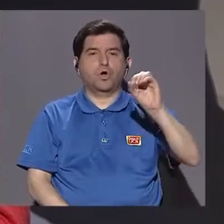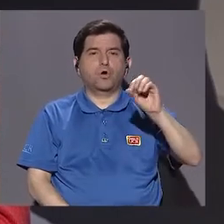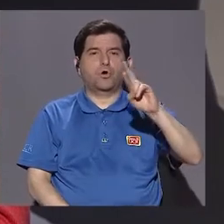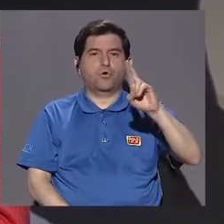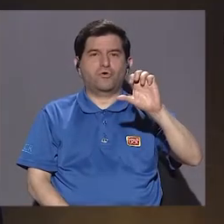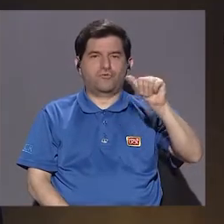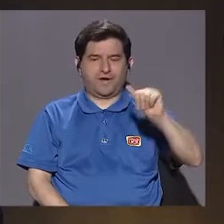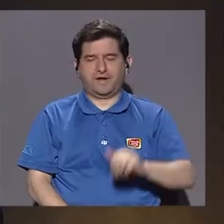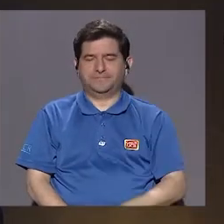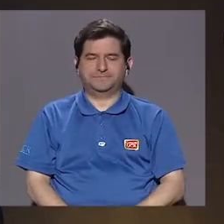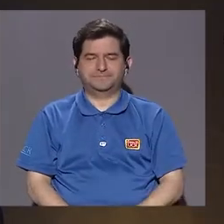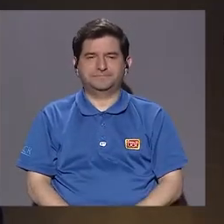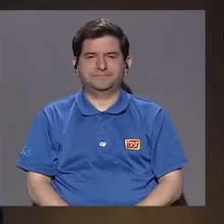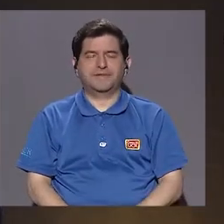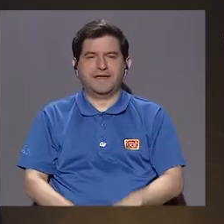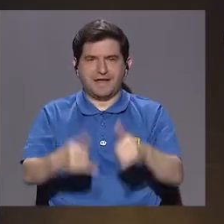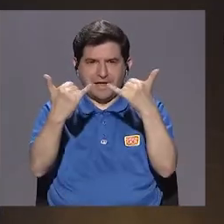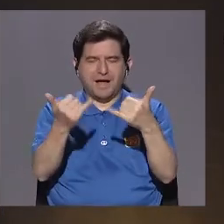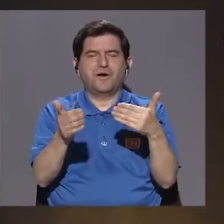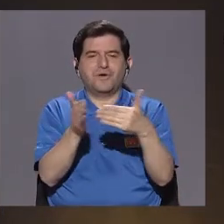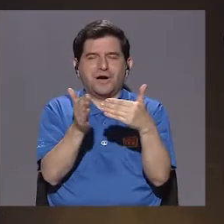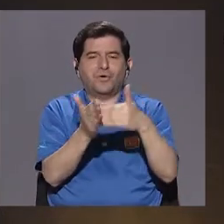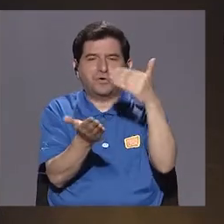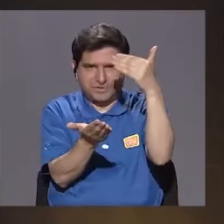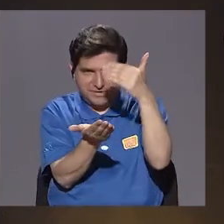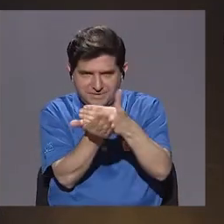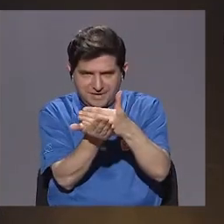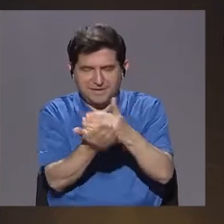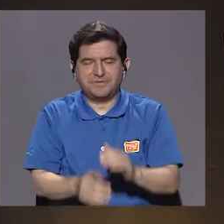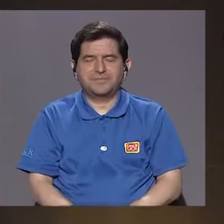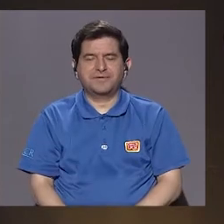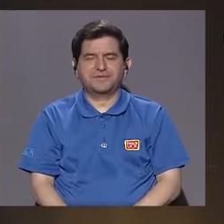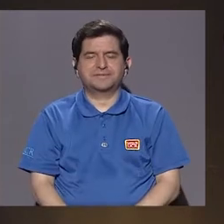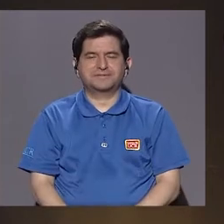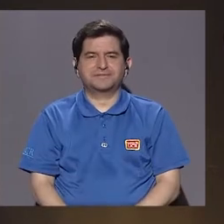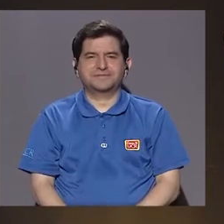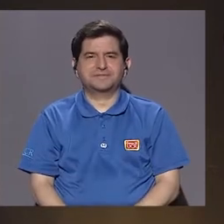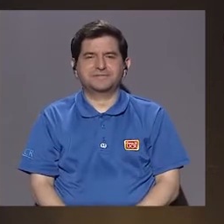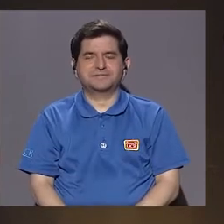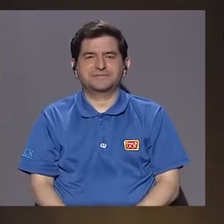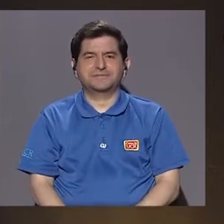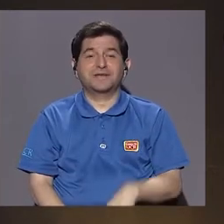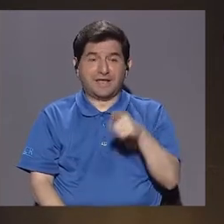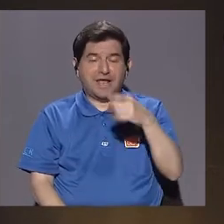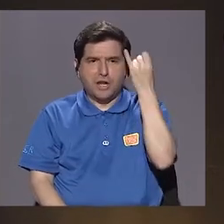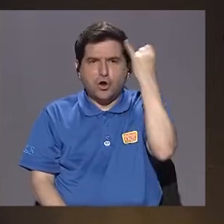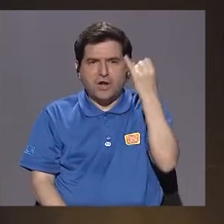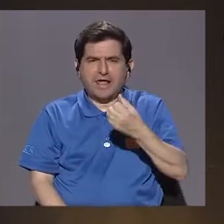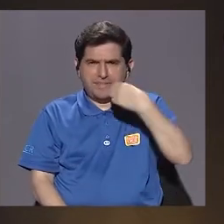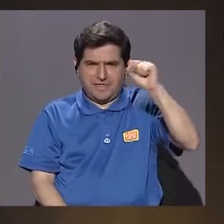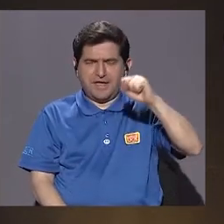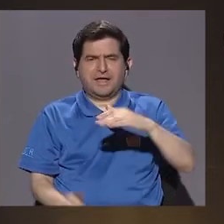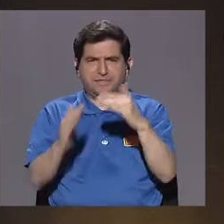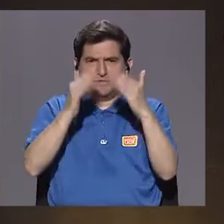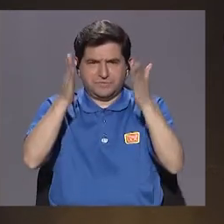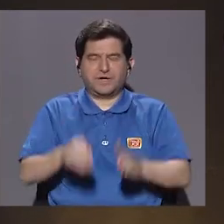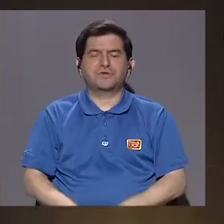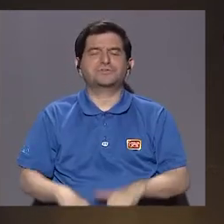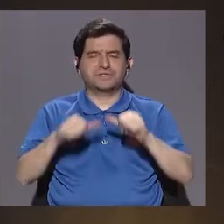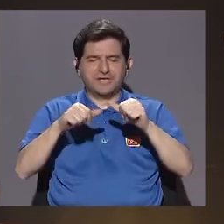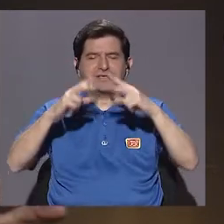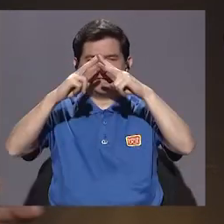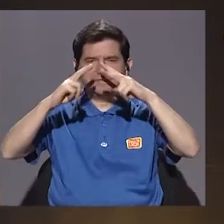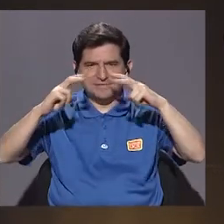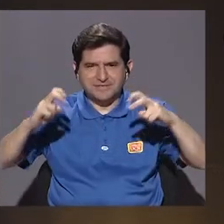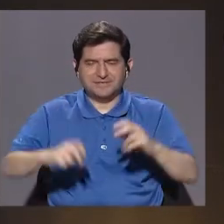doble a vivir vamos a ir a una nueva pausa concierto y revolución ciudadana y continuamos con este